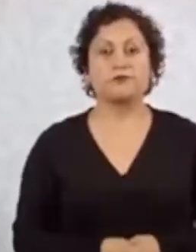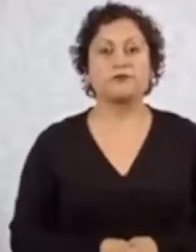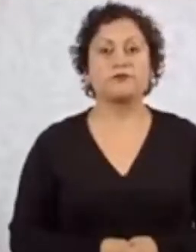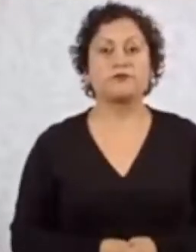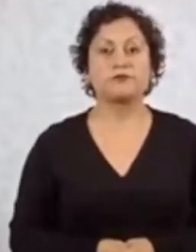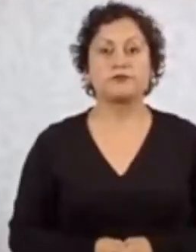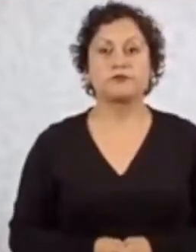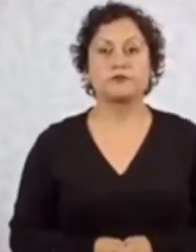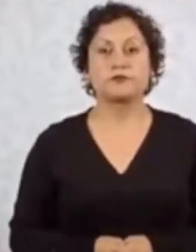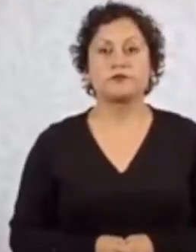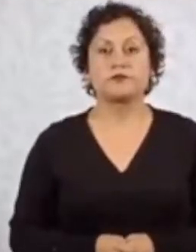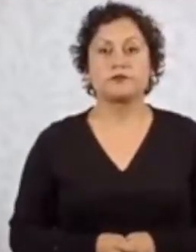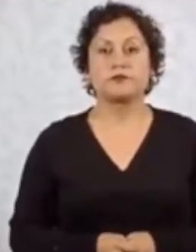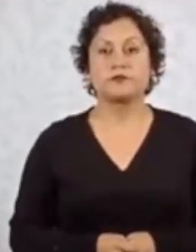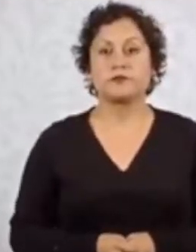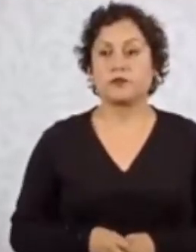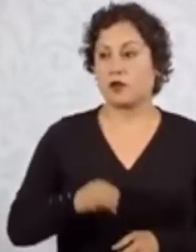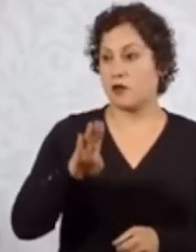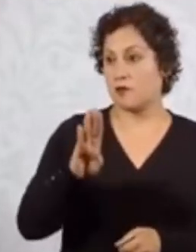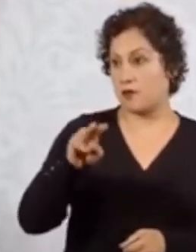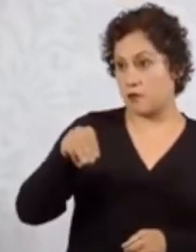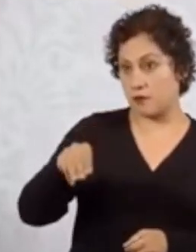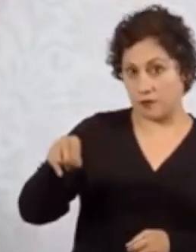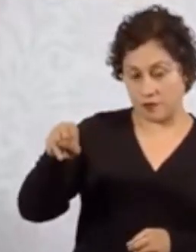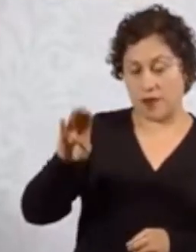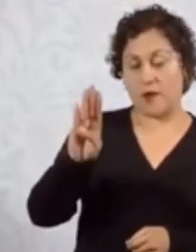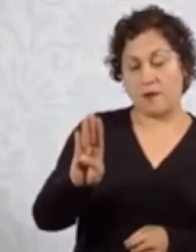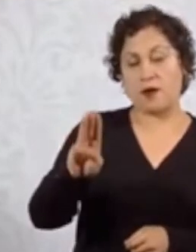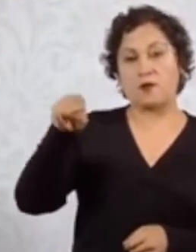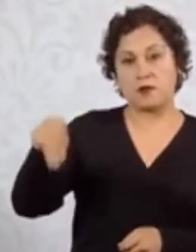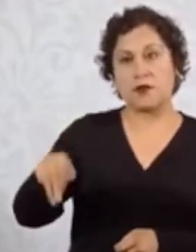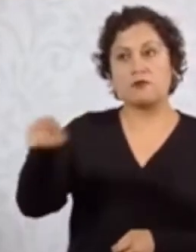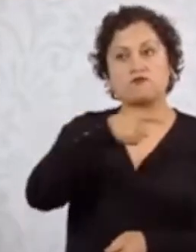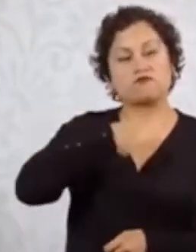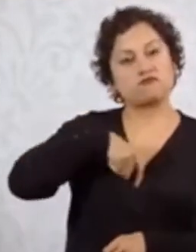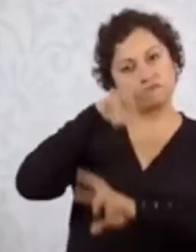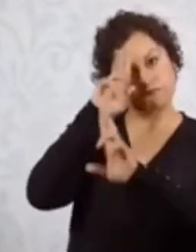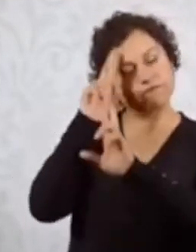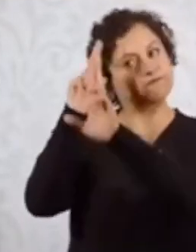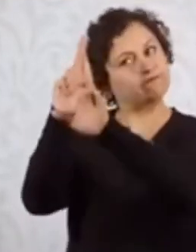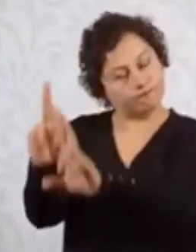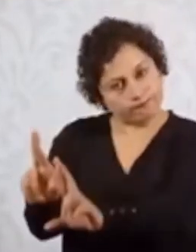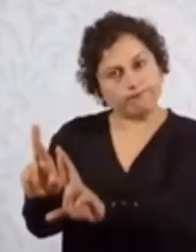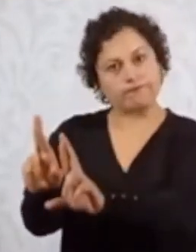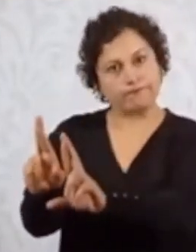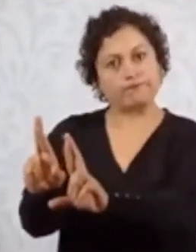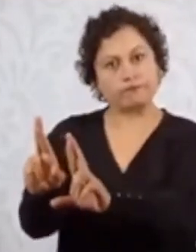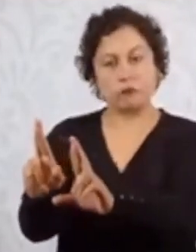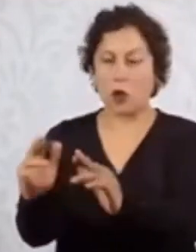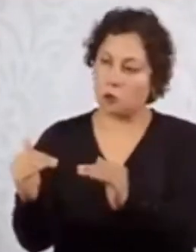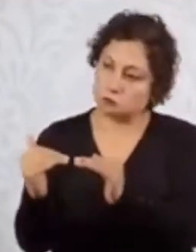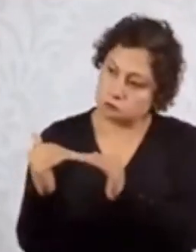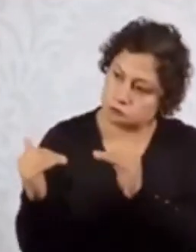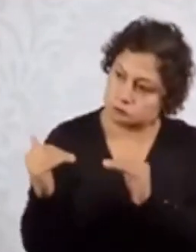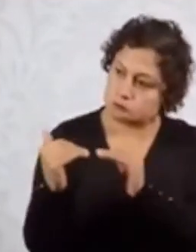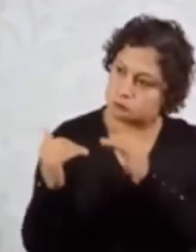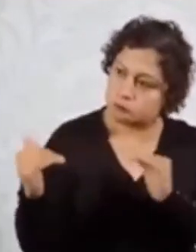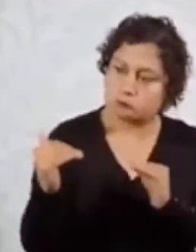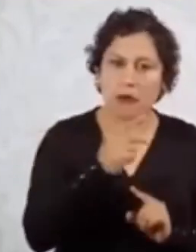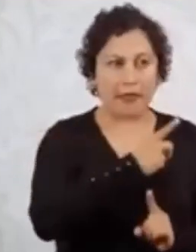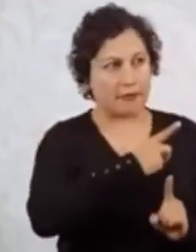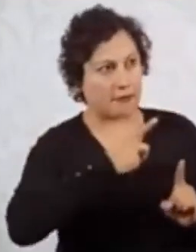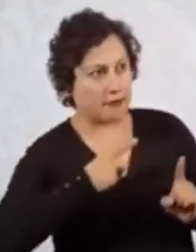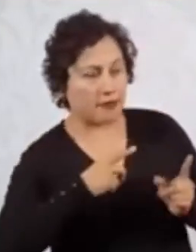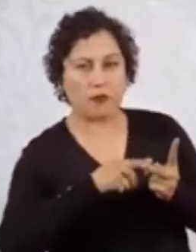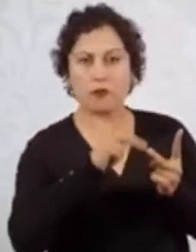pobreza, la desigualdad, la violencia, la inseguridad. No, quiero dejar muy claro, querido público